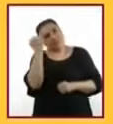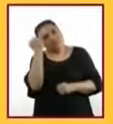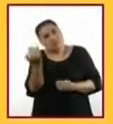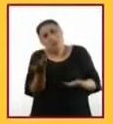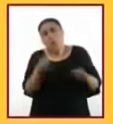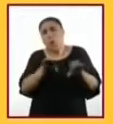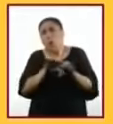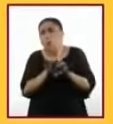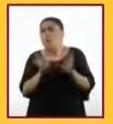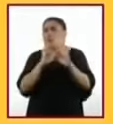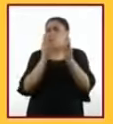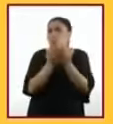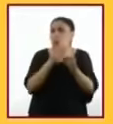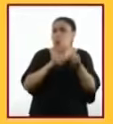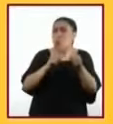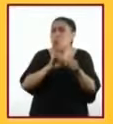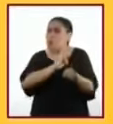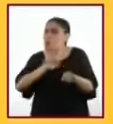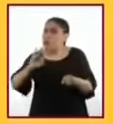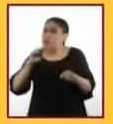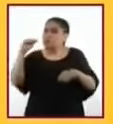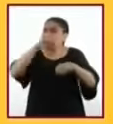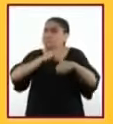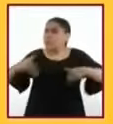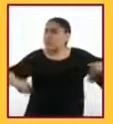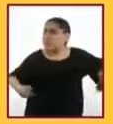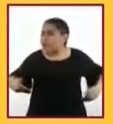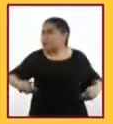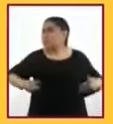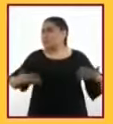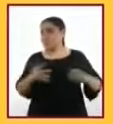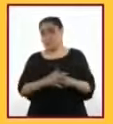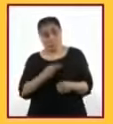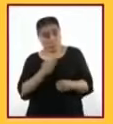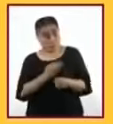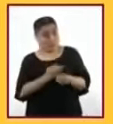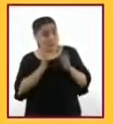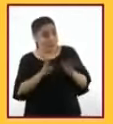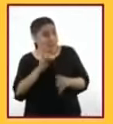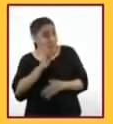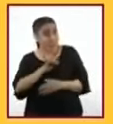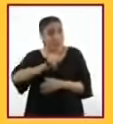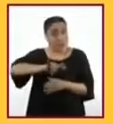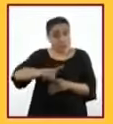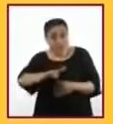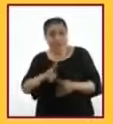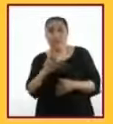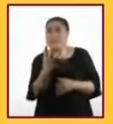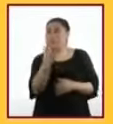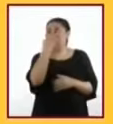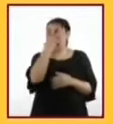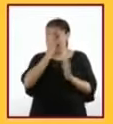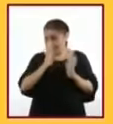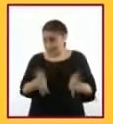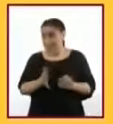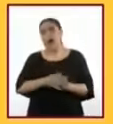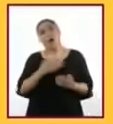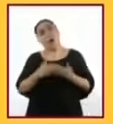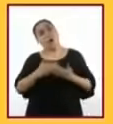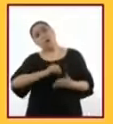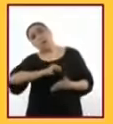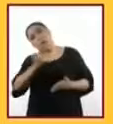las formas y los colores sean teatralizados? Hasta ahora hemos visto los títeres y las máscaras. ¿Qué les parece si